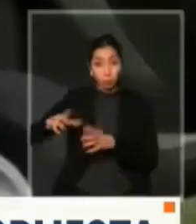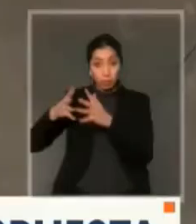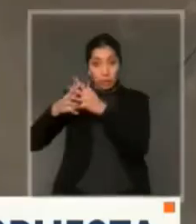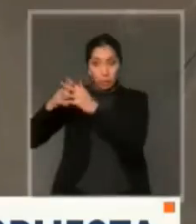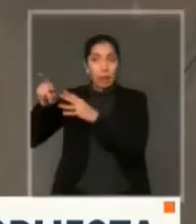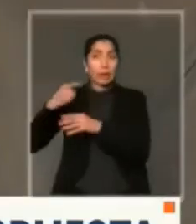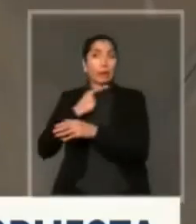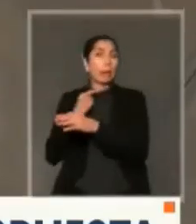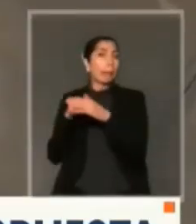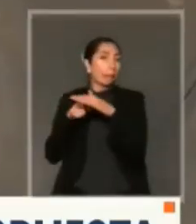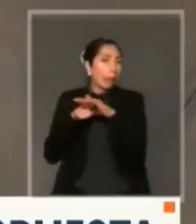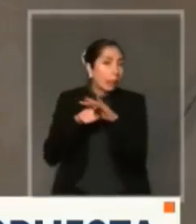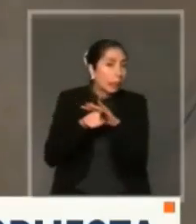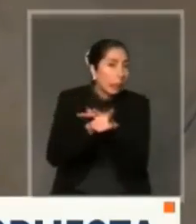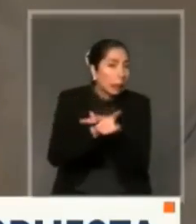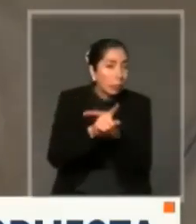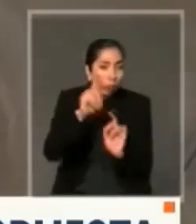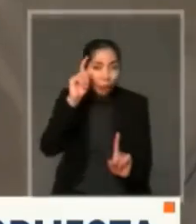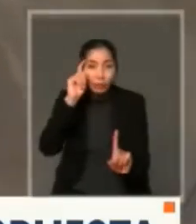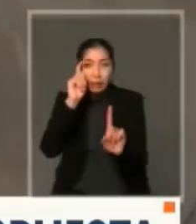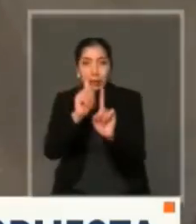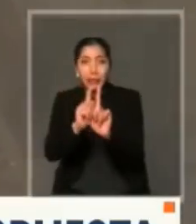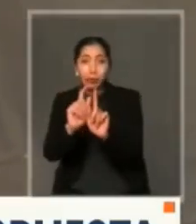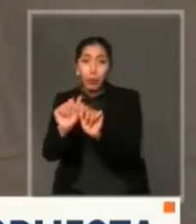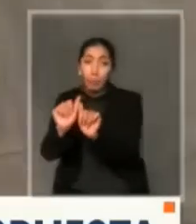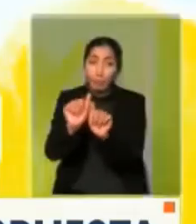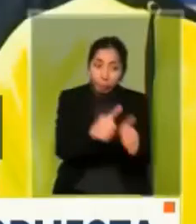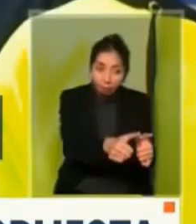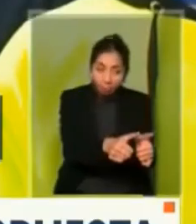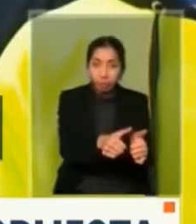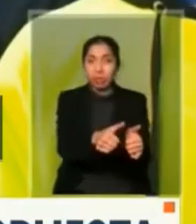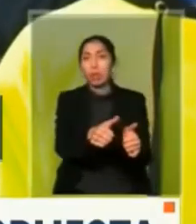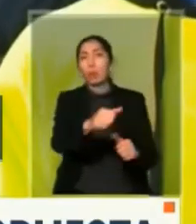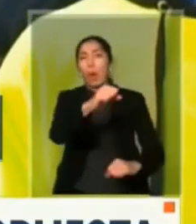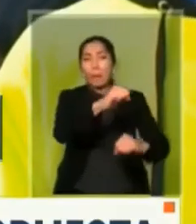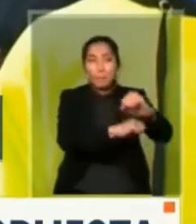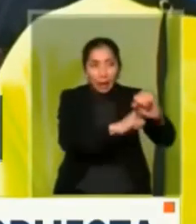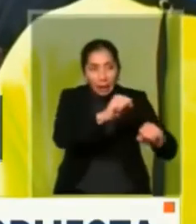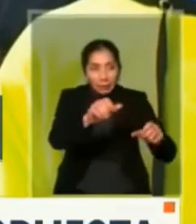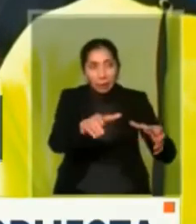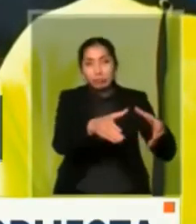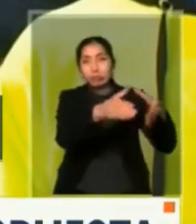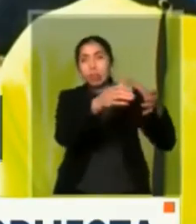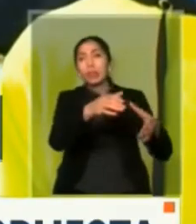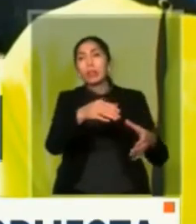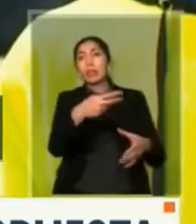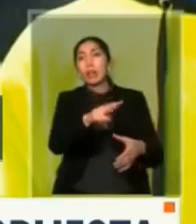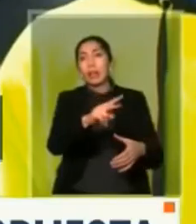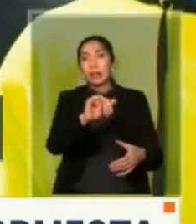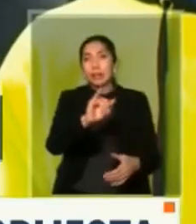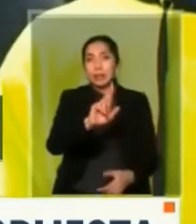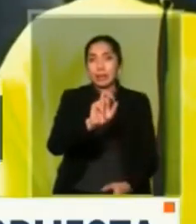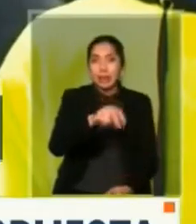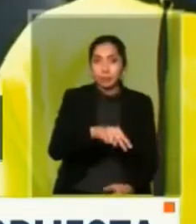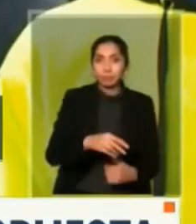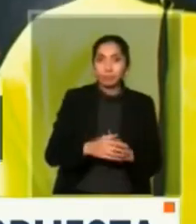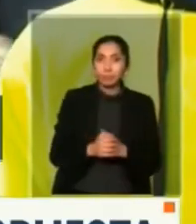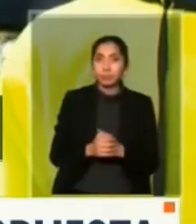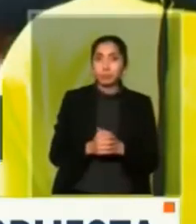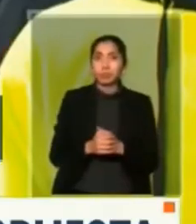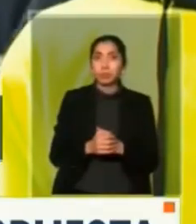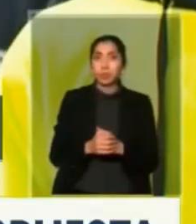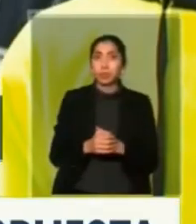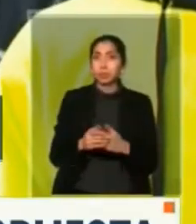cambiaría, especialmente en estos tiempos donde la diagramación y el encuadre del Estado teocrático tiene un